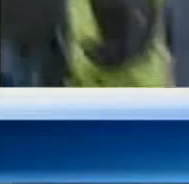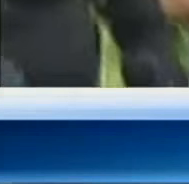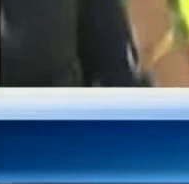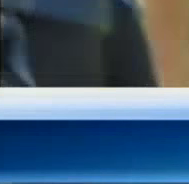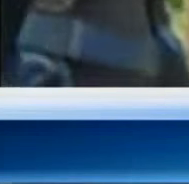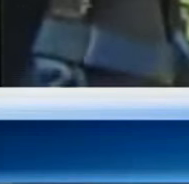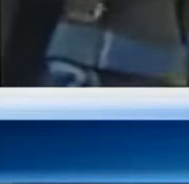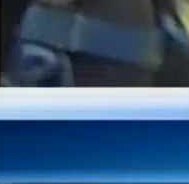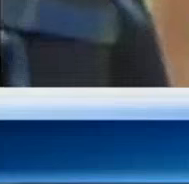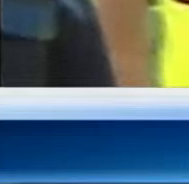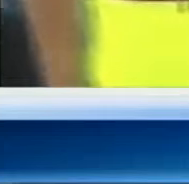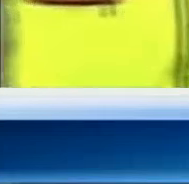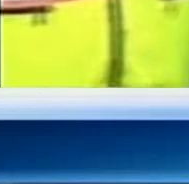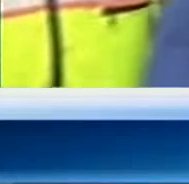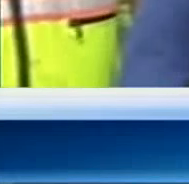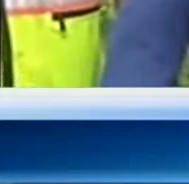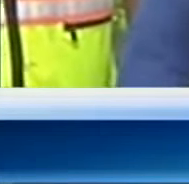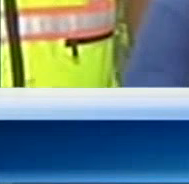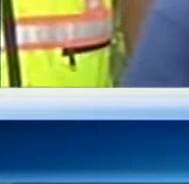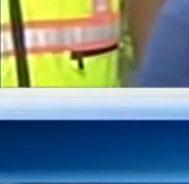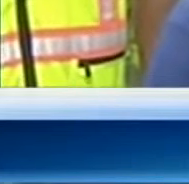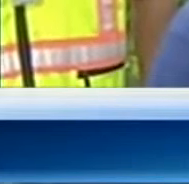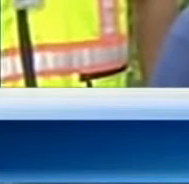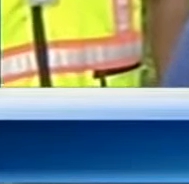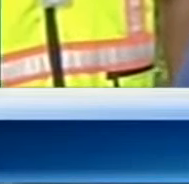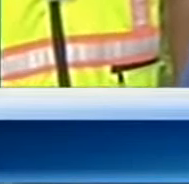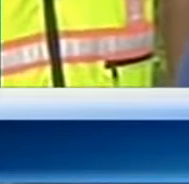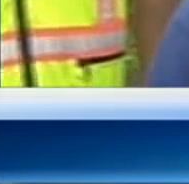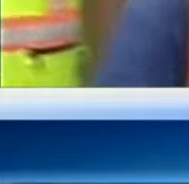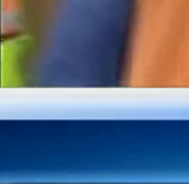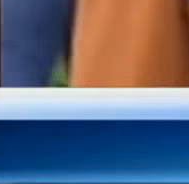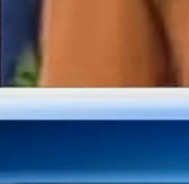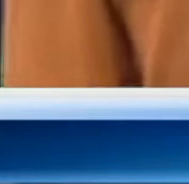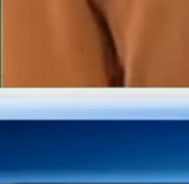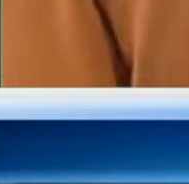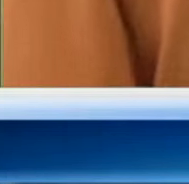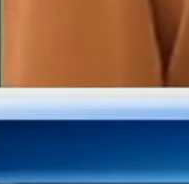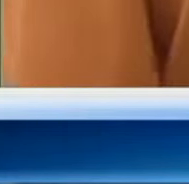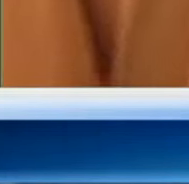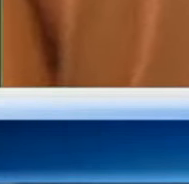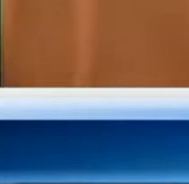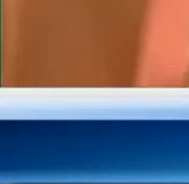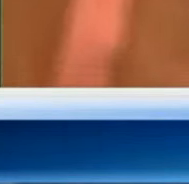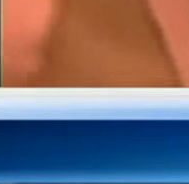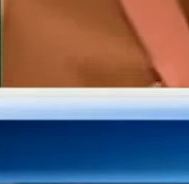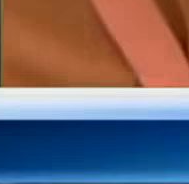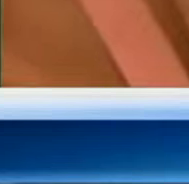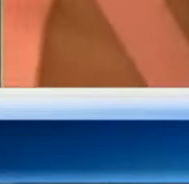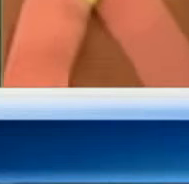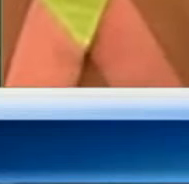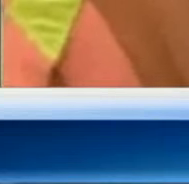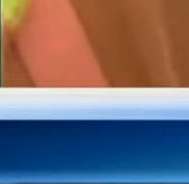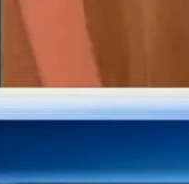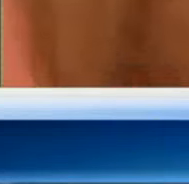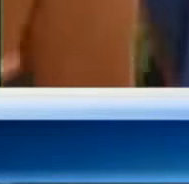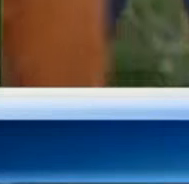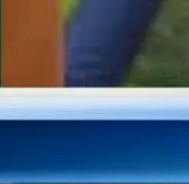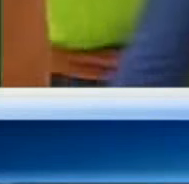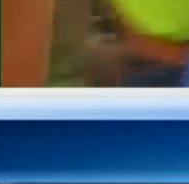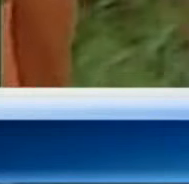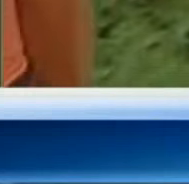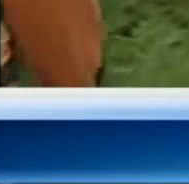alcantarillado es relativamente nuevo, tiene un año más o menos. Y sin embargo, es algo así como la segunda o tercera vez que se ha producido